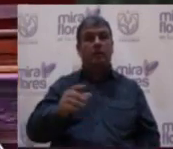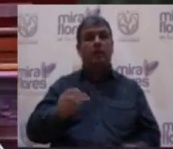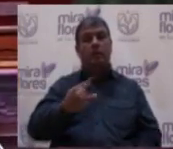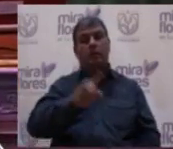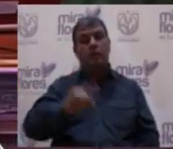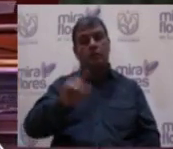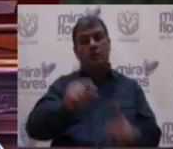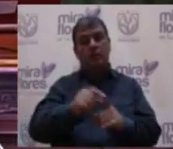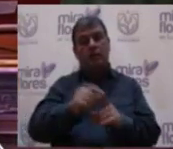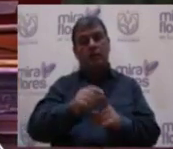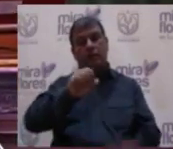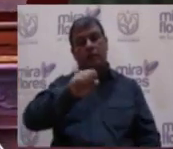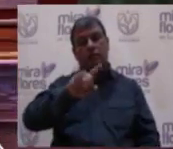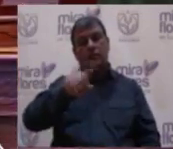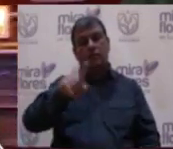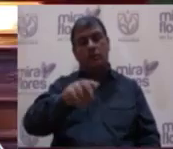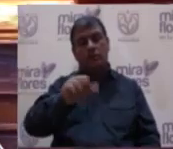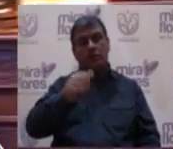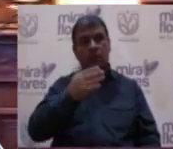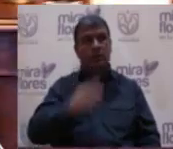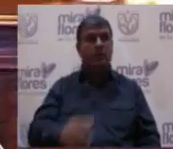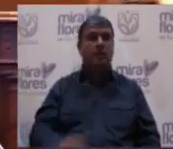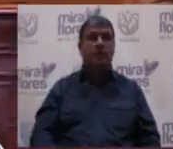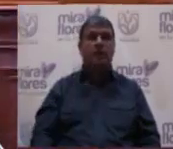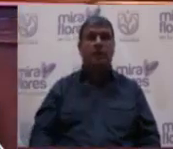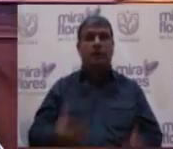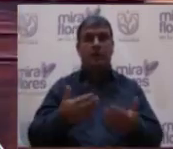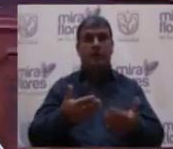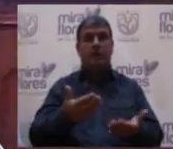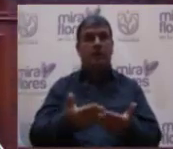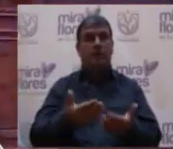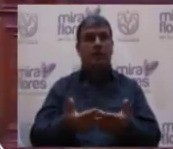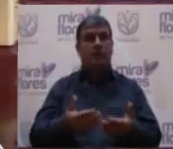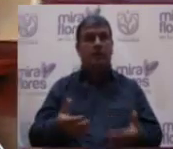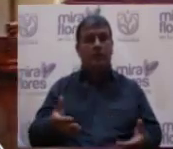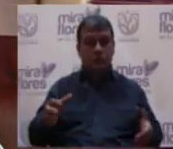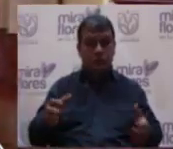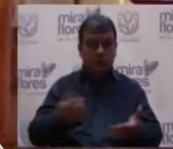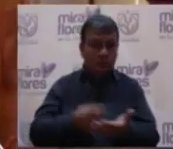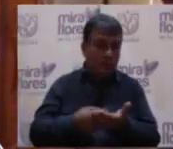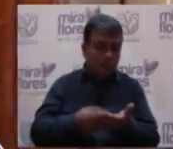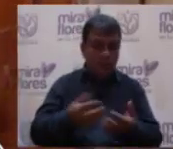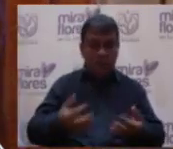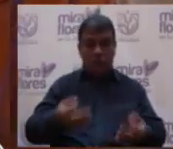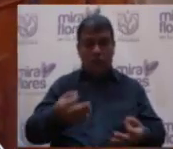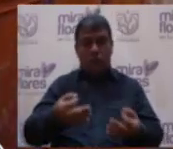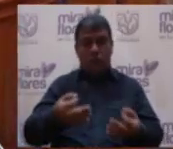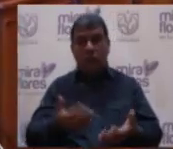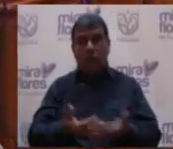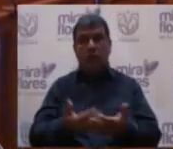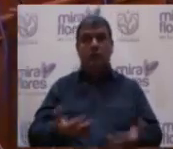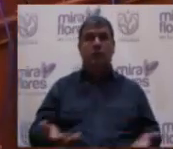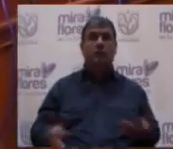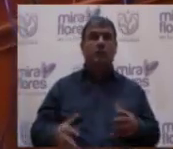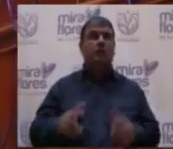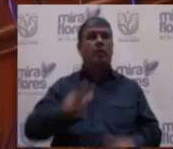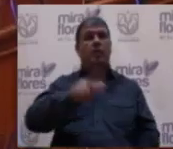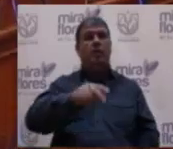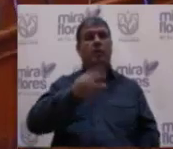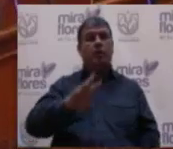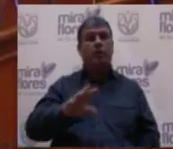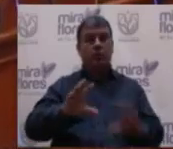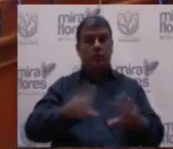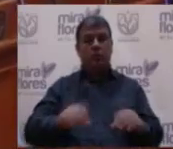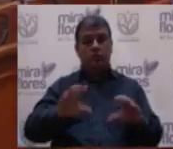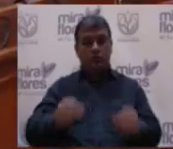Tiene el uso de la palabra el señor Souza Locio. Gracias. Esto se vio en la Comisión de Asuntos Jurídicos. Son 34